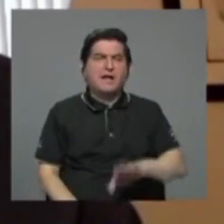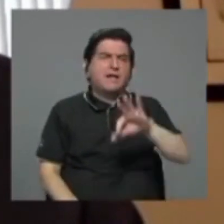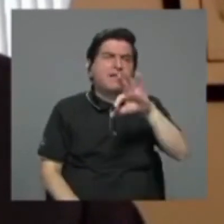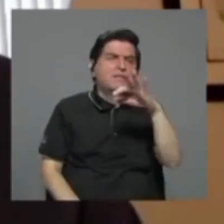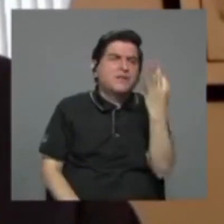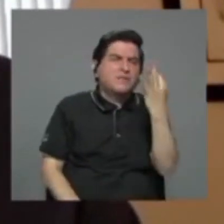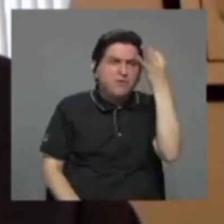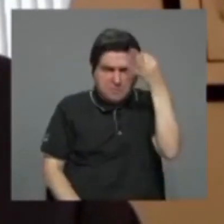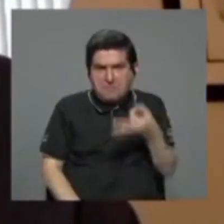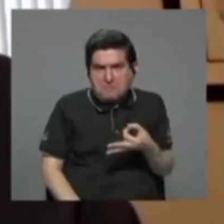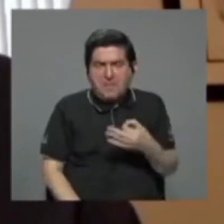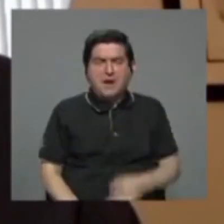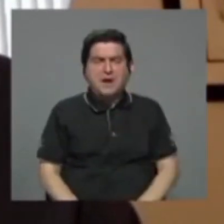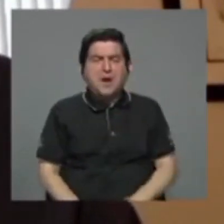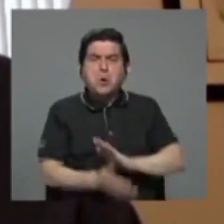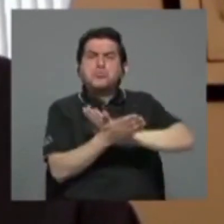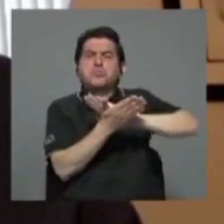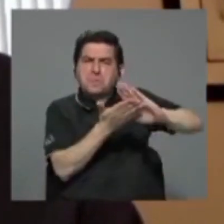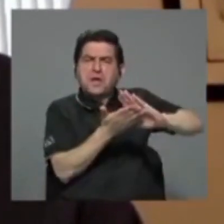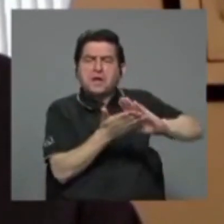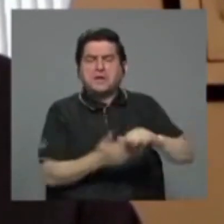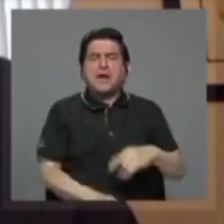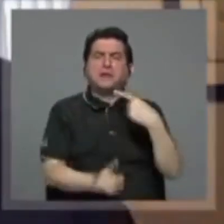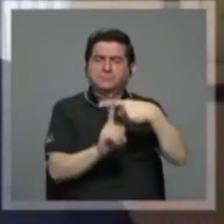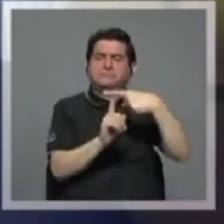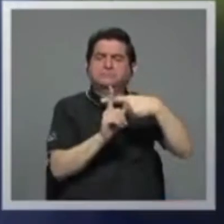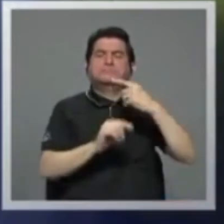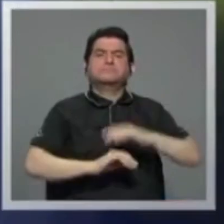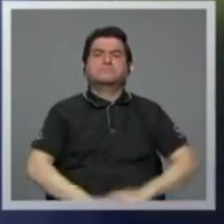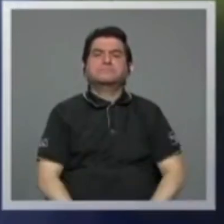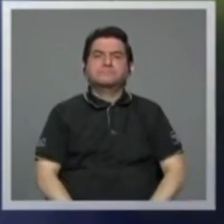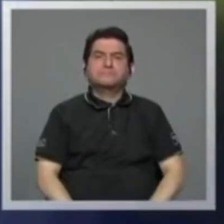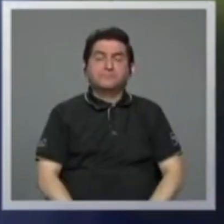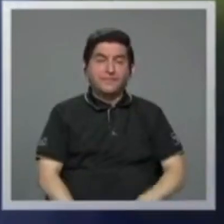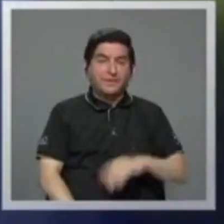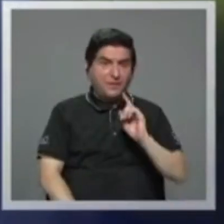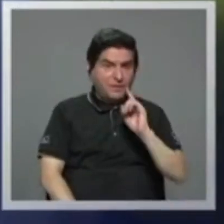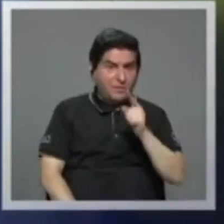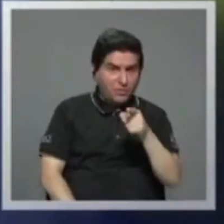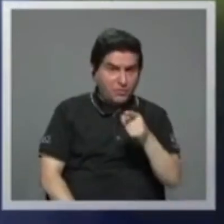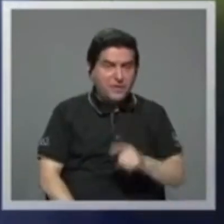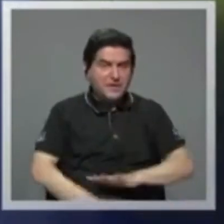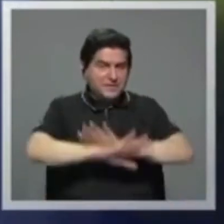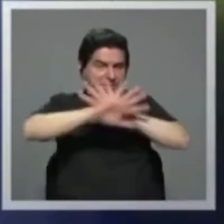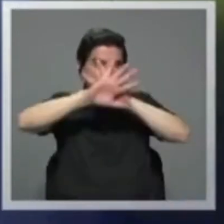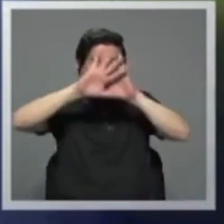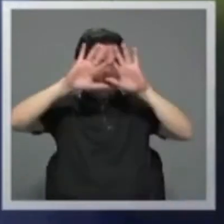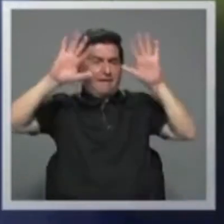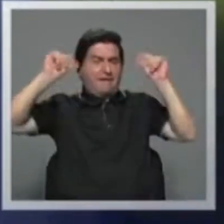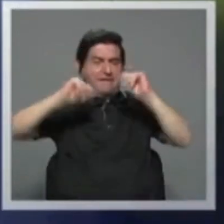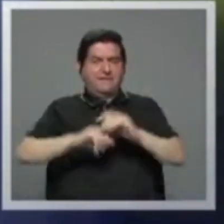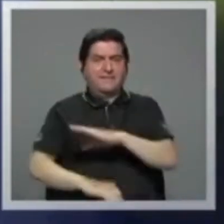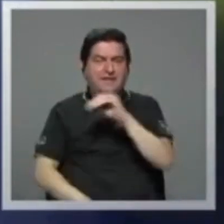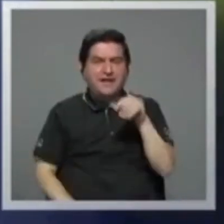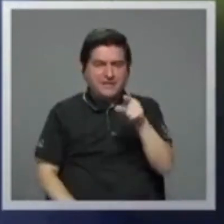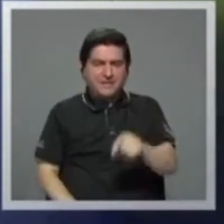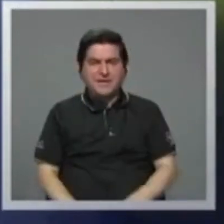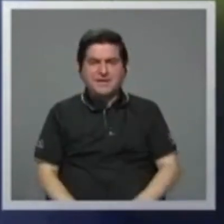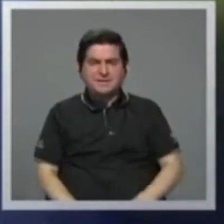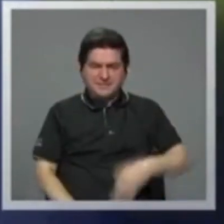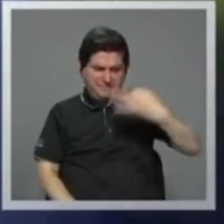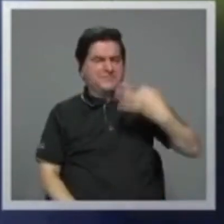yo creo, bastante digna y positiva. Con esa claridad y esa